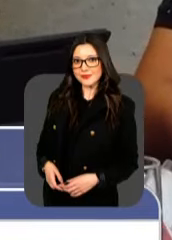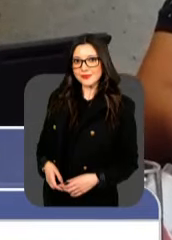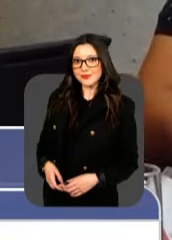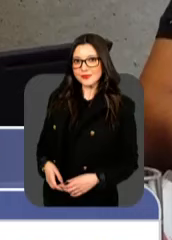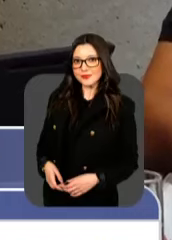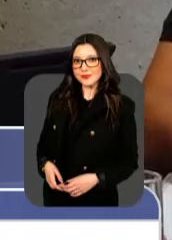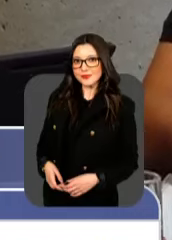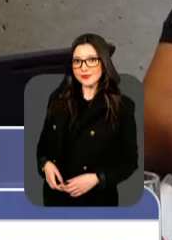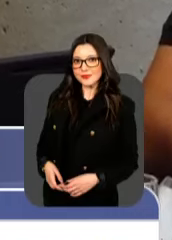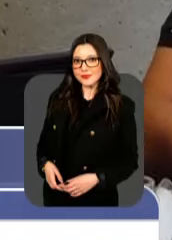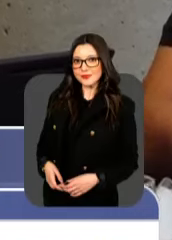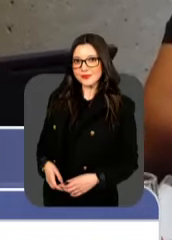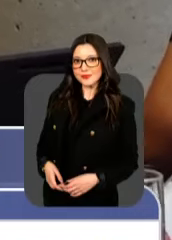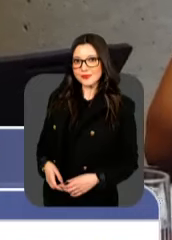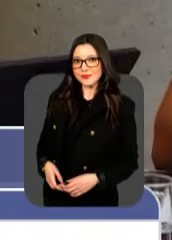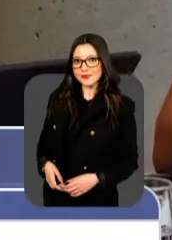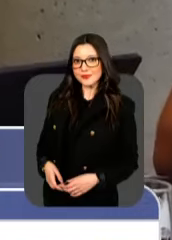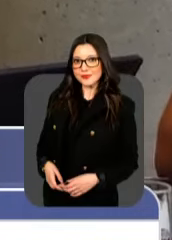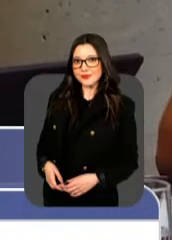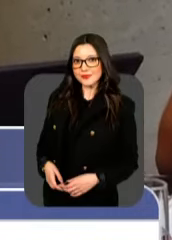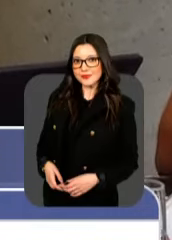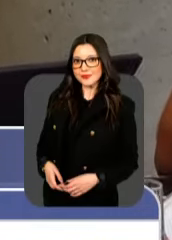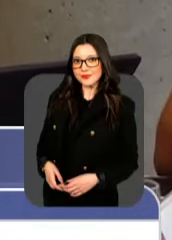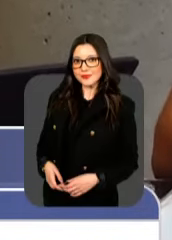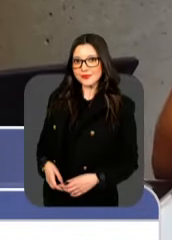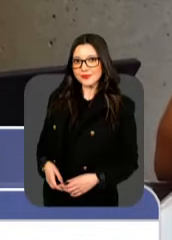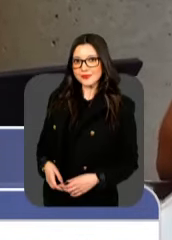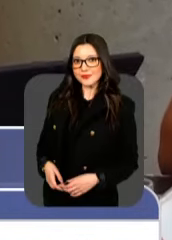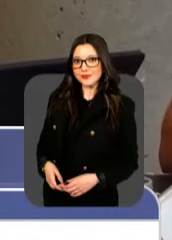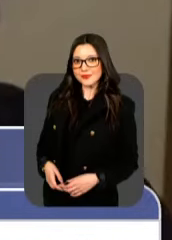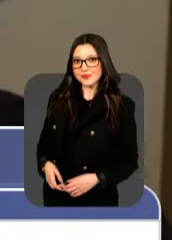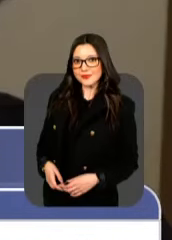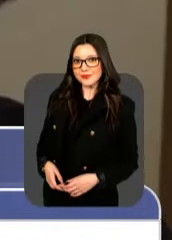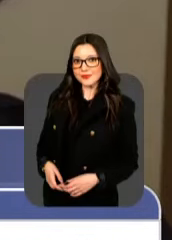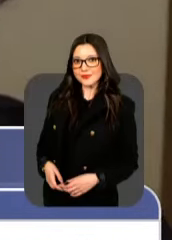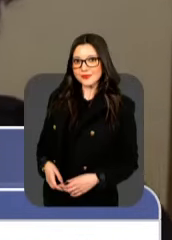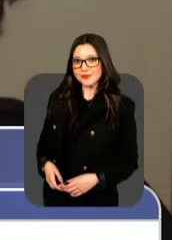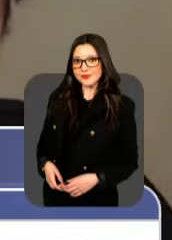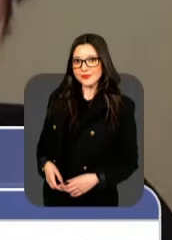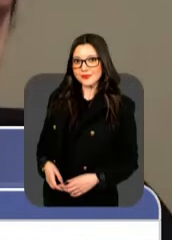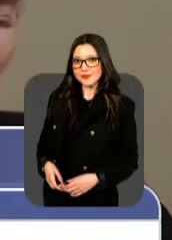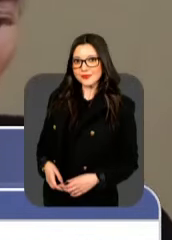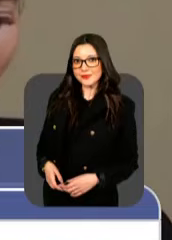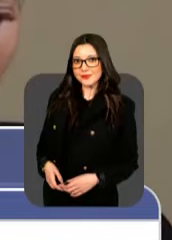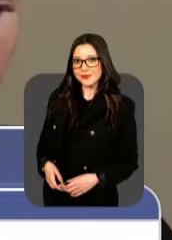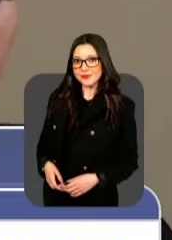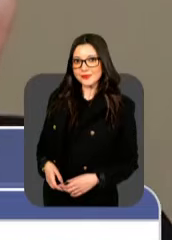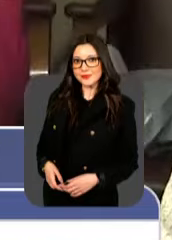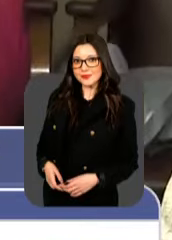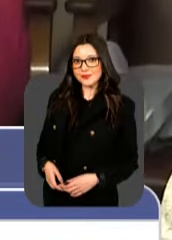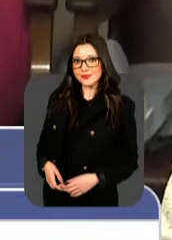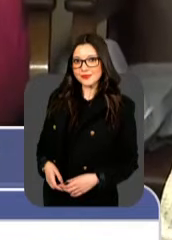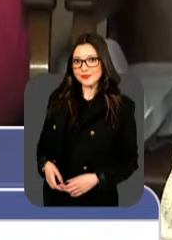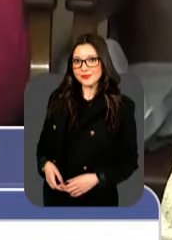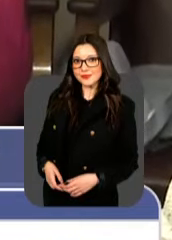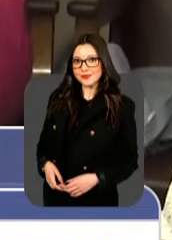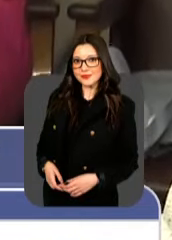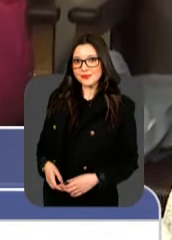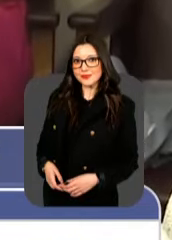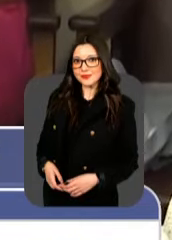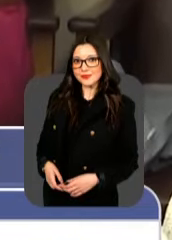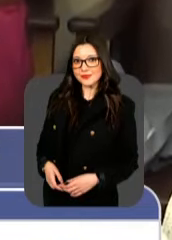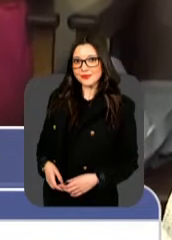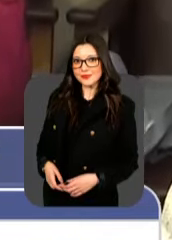la semana distrital. Recordemos que hay parlamentarios de la oposición que buscan realizar una sesión especial para abordar el